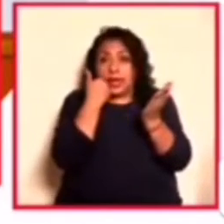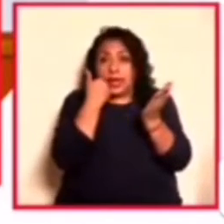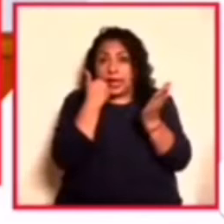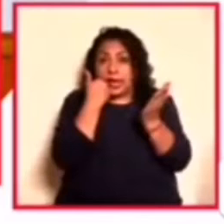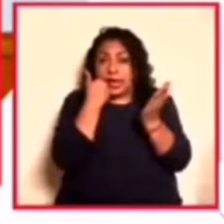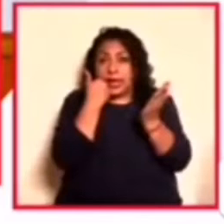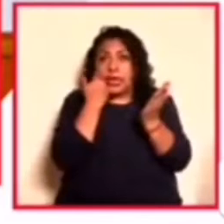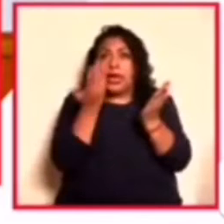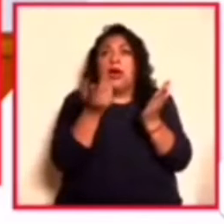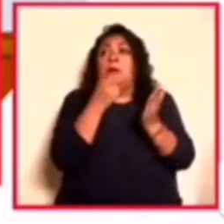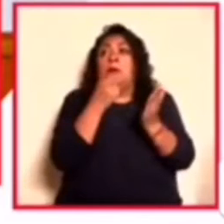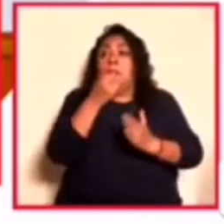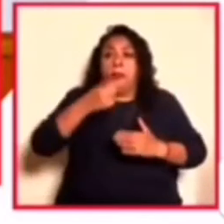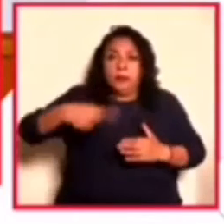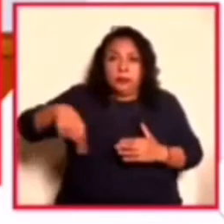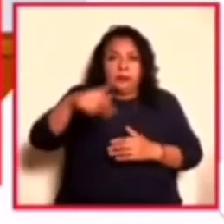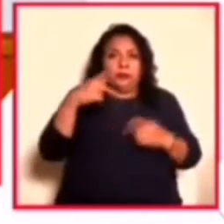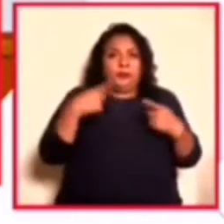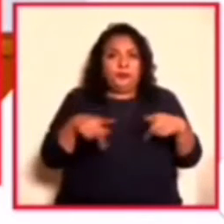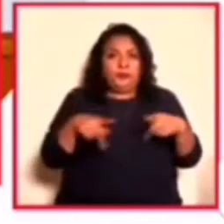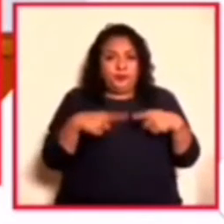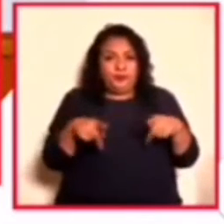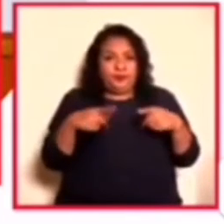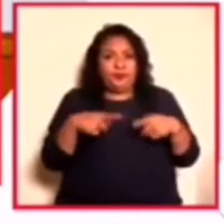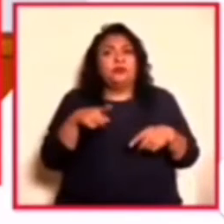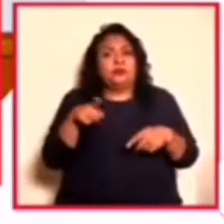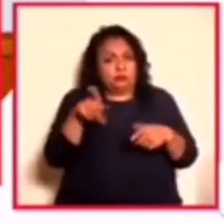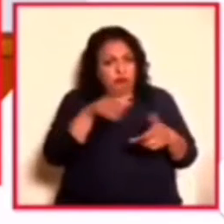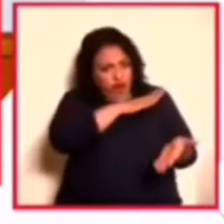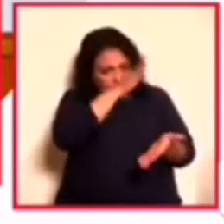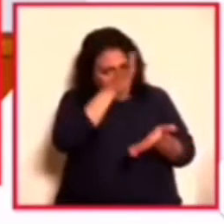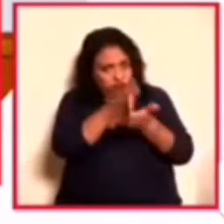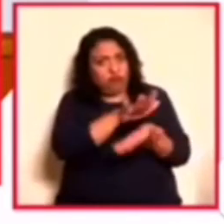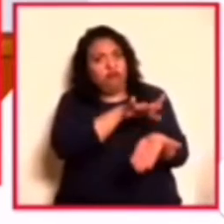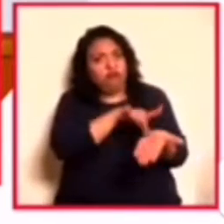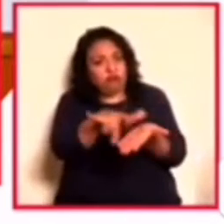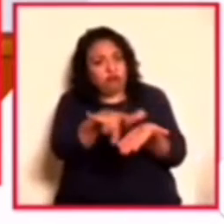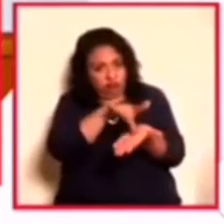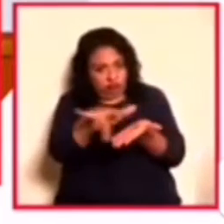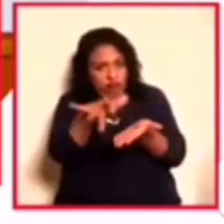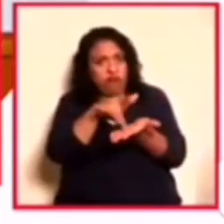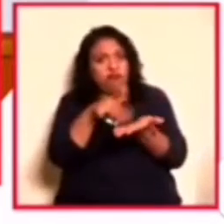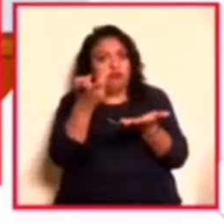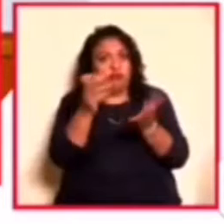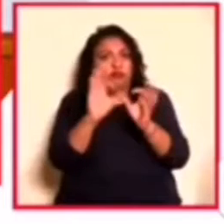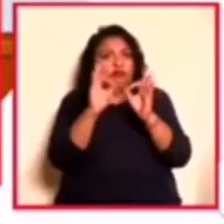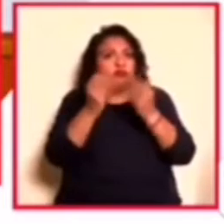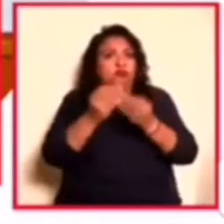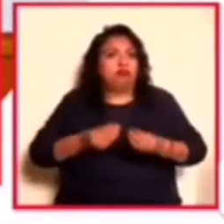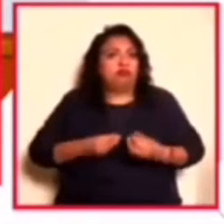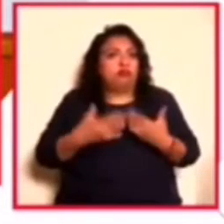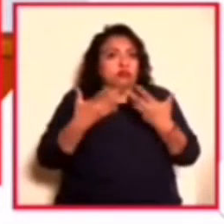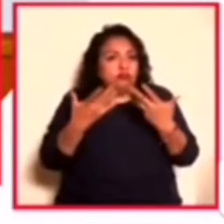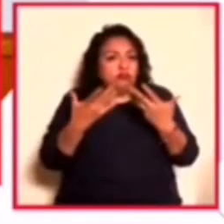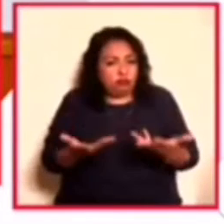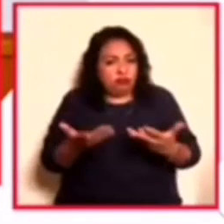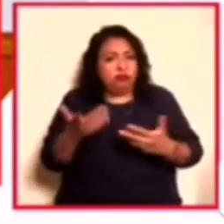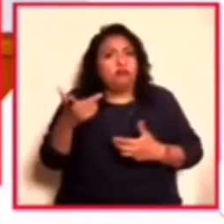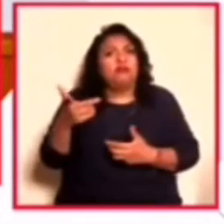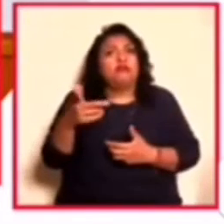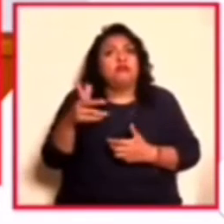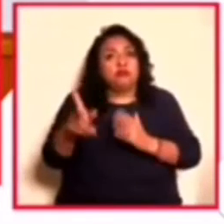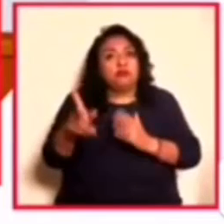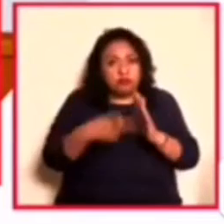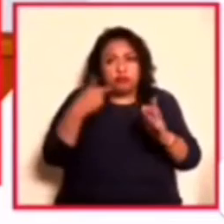y decirle a la gente que vaya a apoyar esta manifestación que vaya a tocarse otra vez su